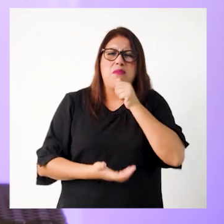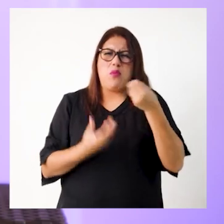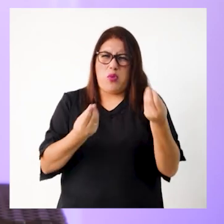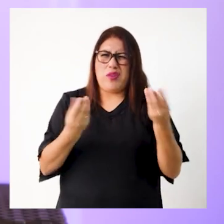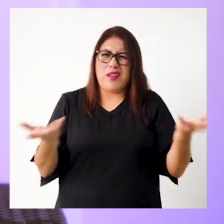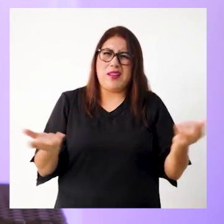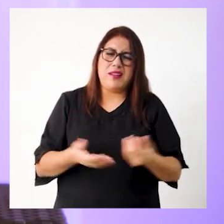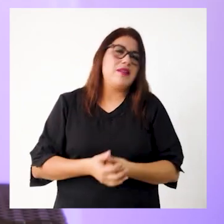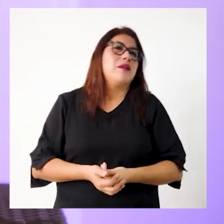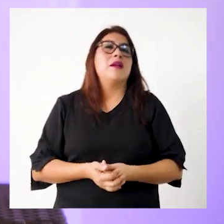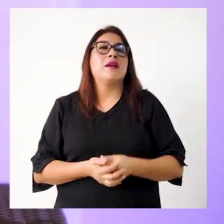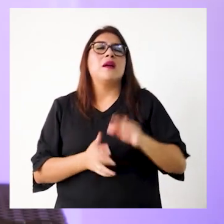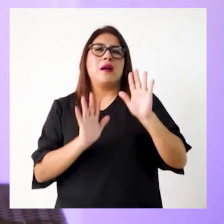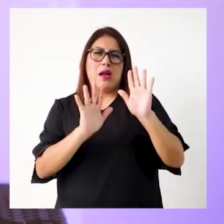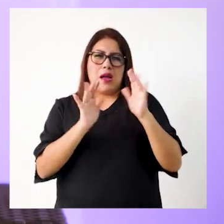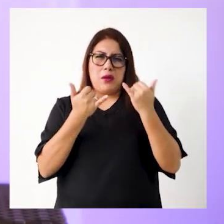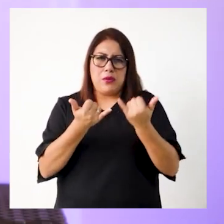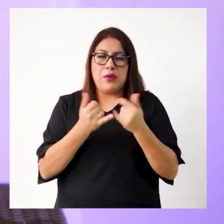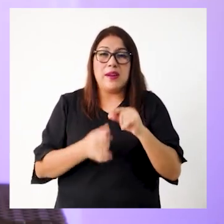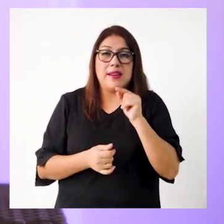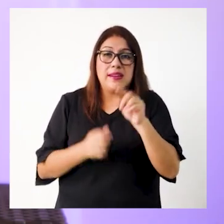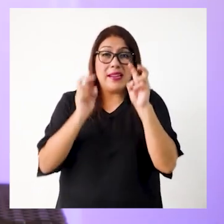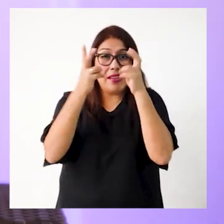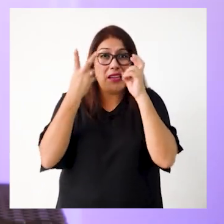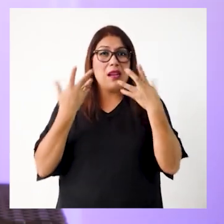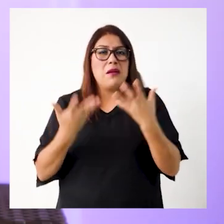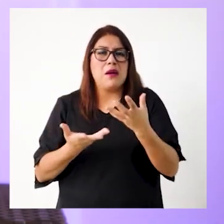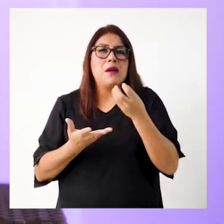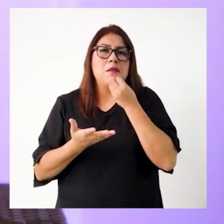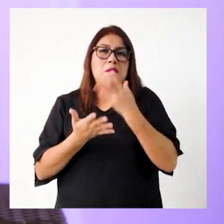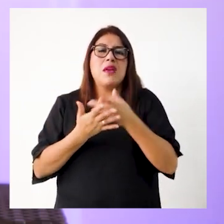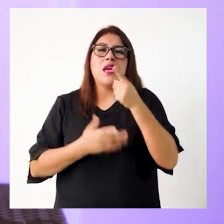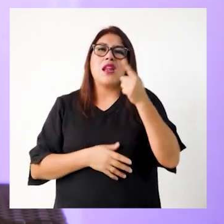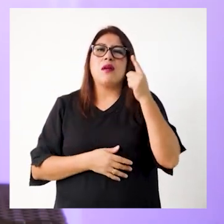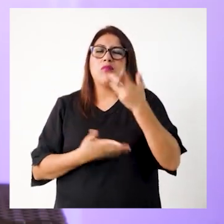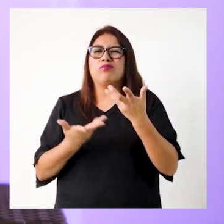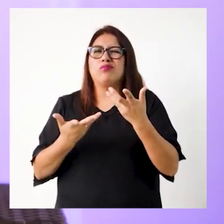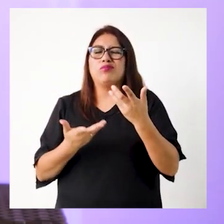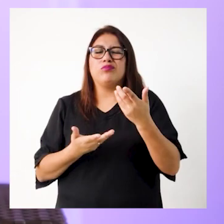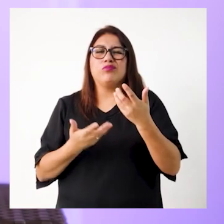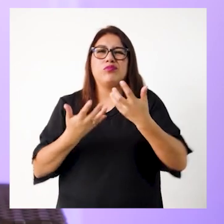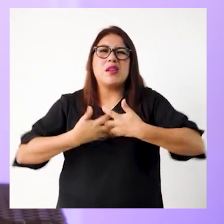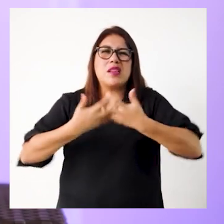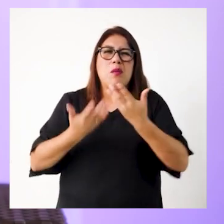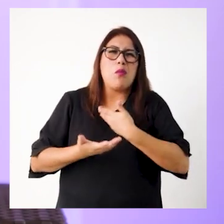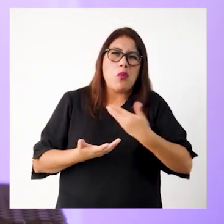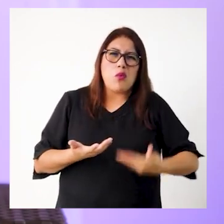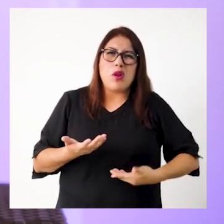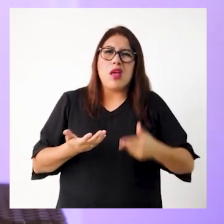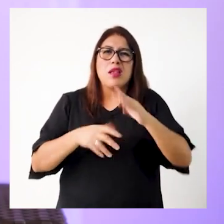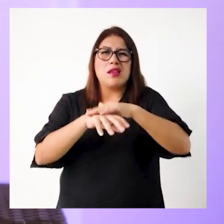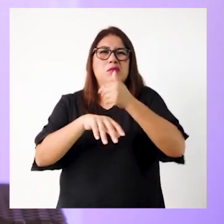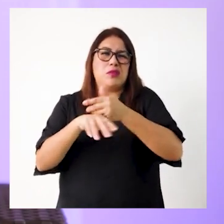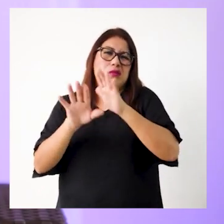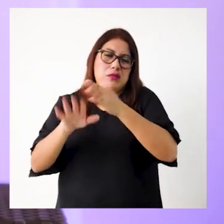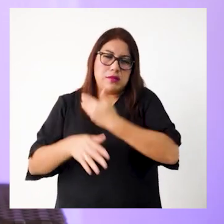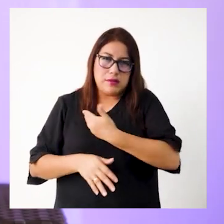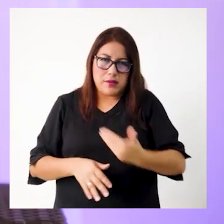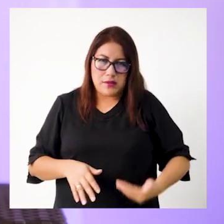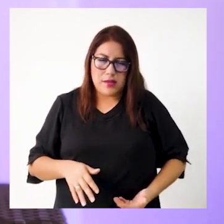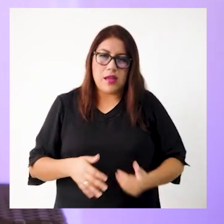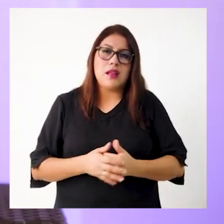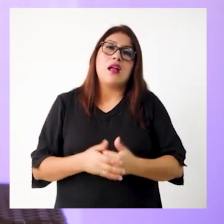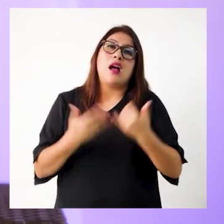Porque este tema, si bien es cierto, las políticas públicas no las establece nuestro Estado, tenemos